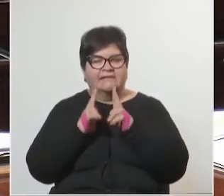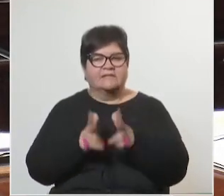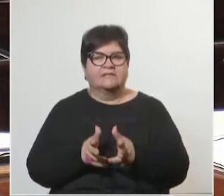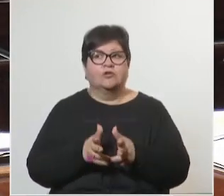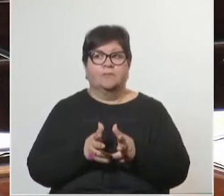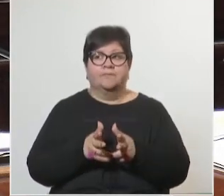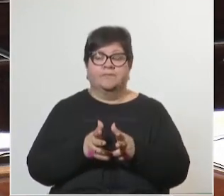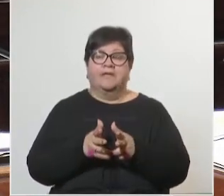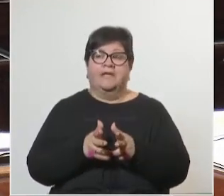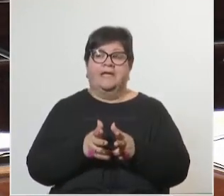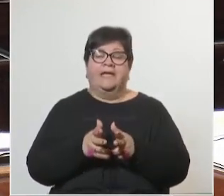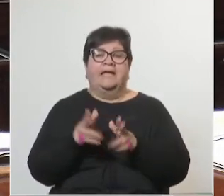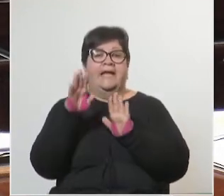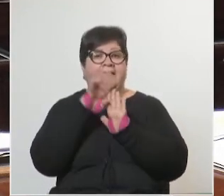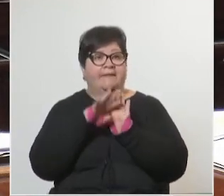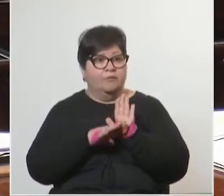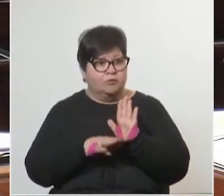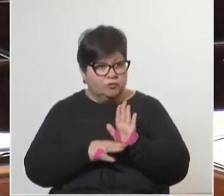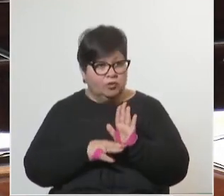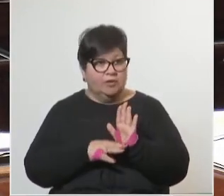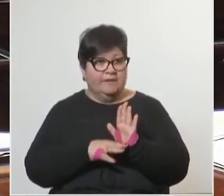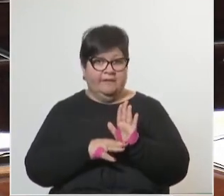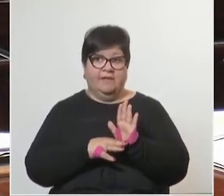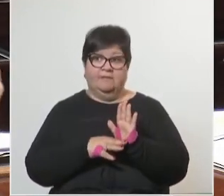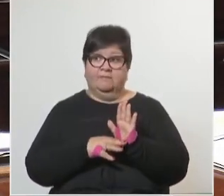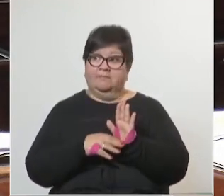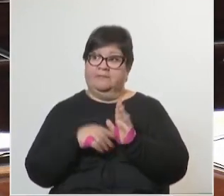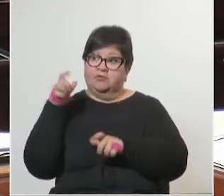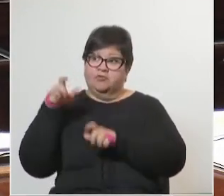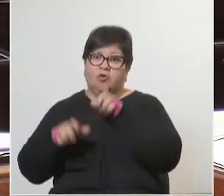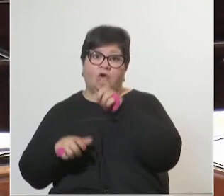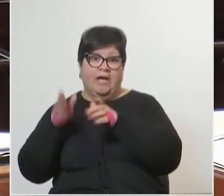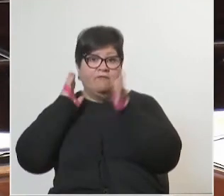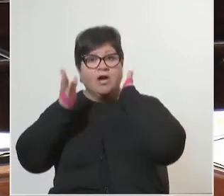plantearon dentro de los que apoyamos la iniciativa,